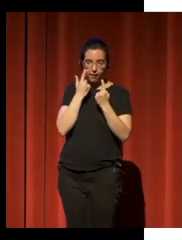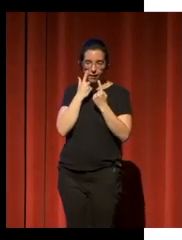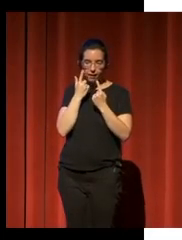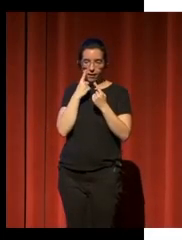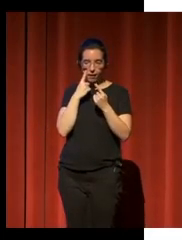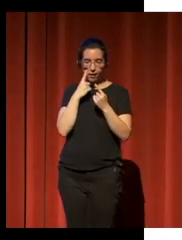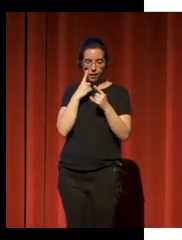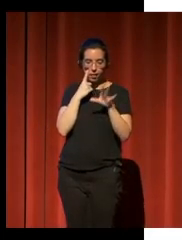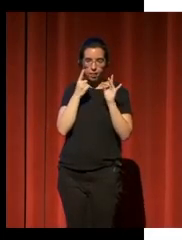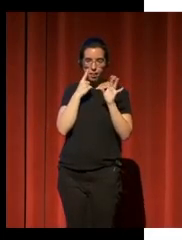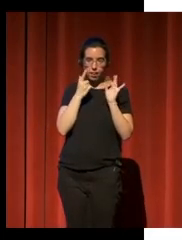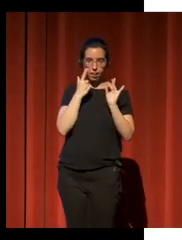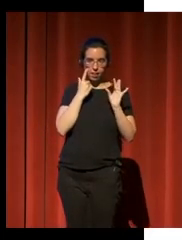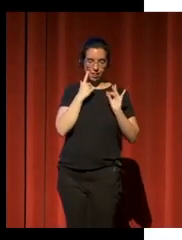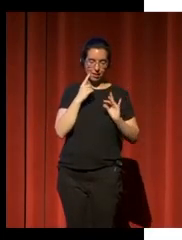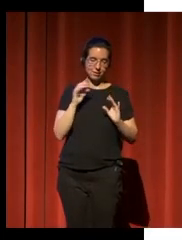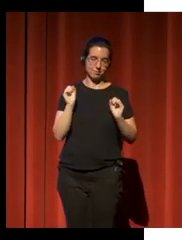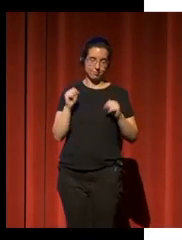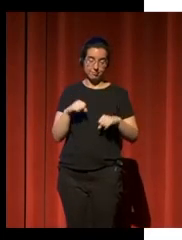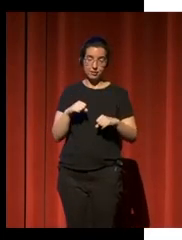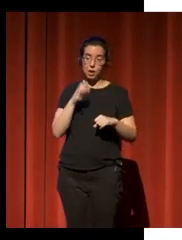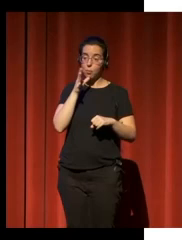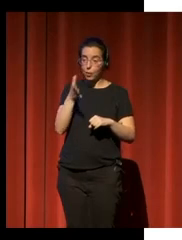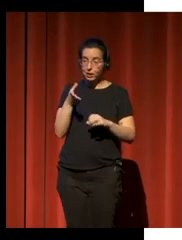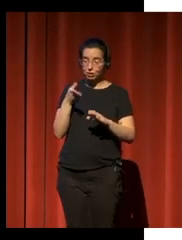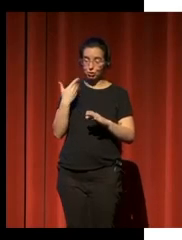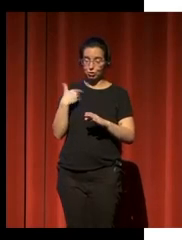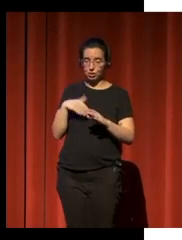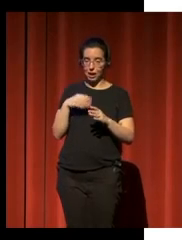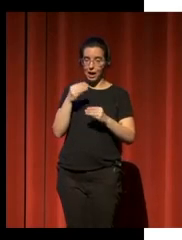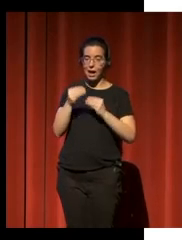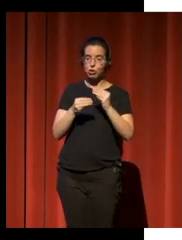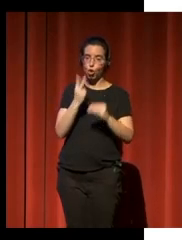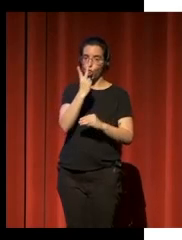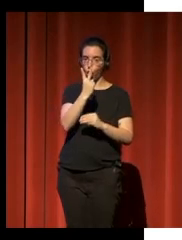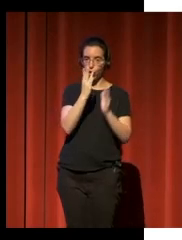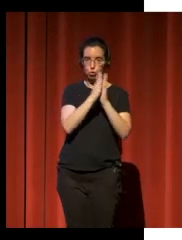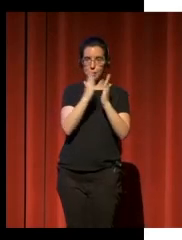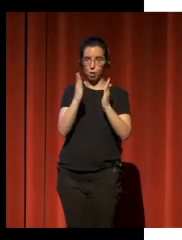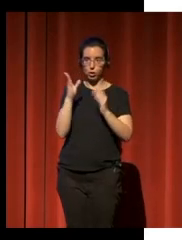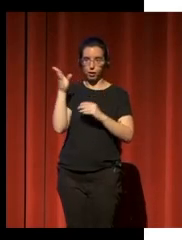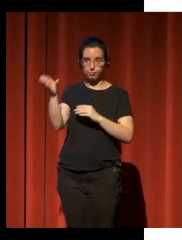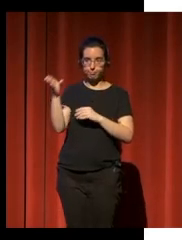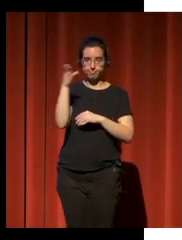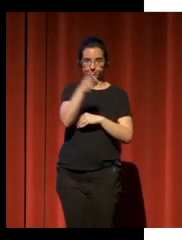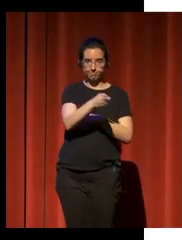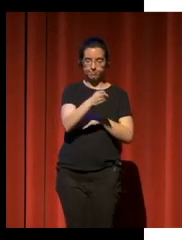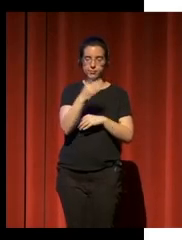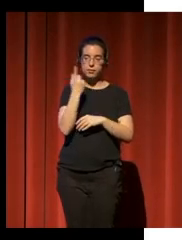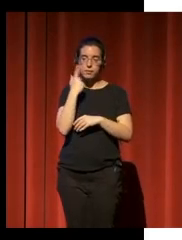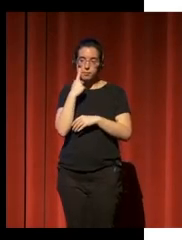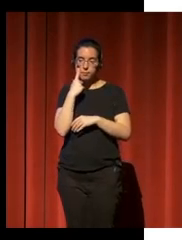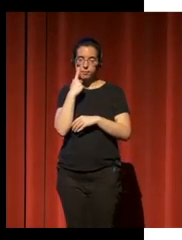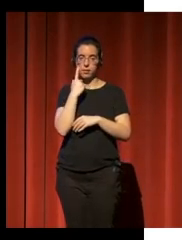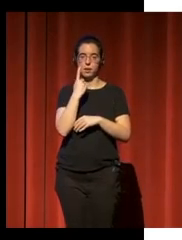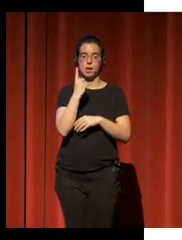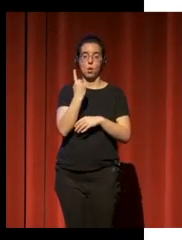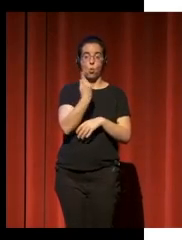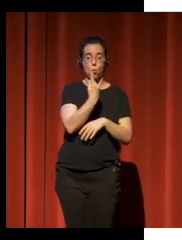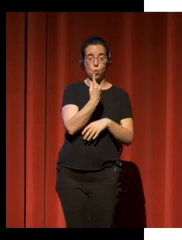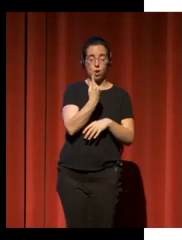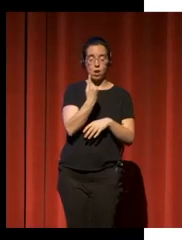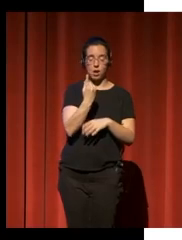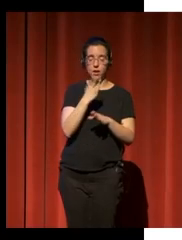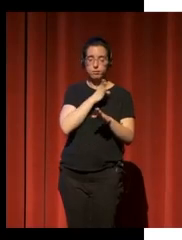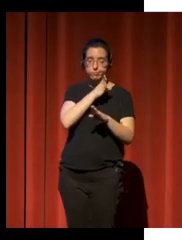a a observar en este caso se ha hecho observación en dos bibliotecas e en una durante el transcurso de